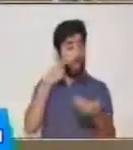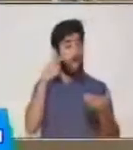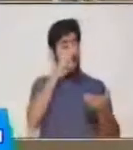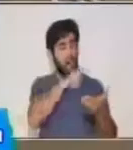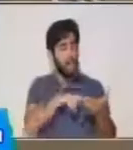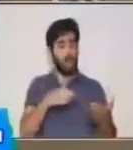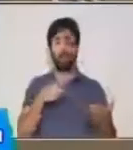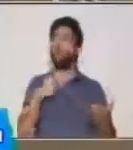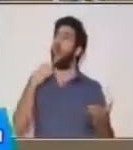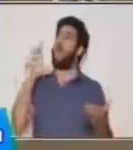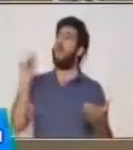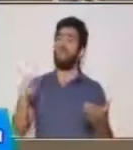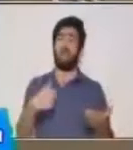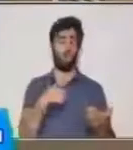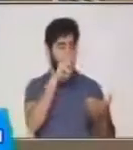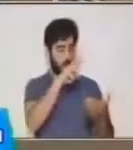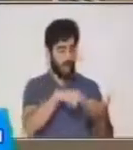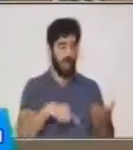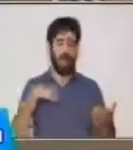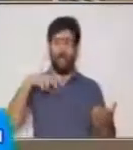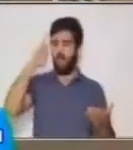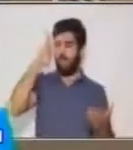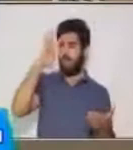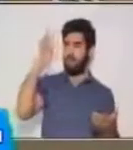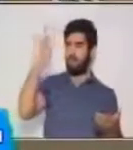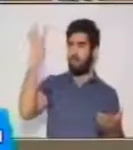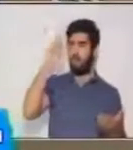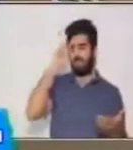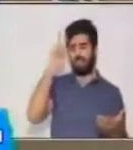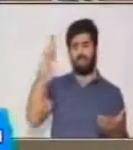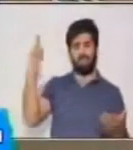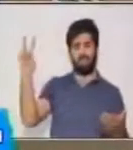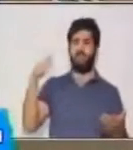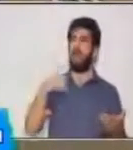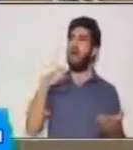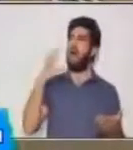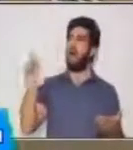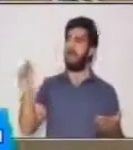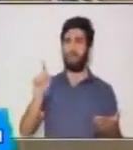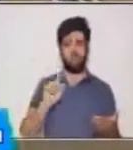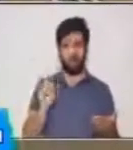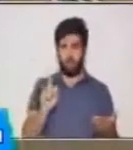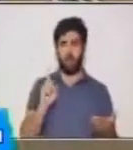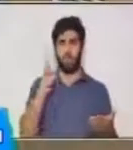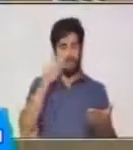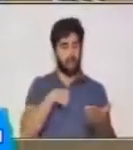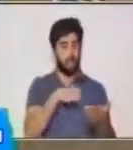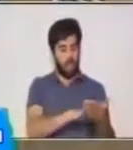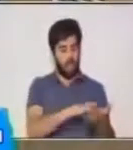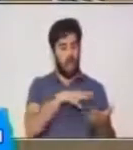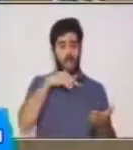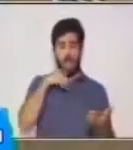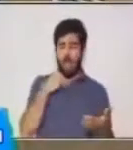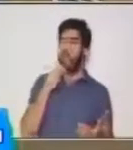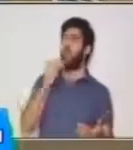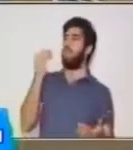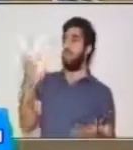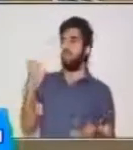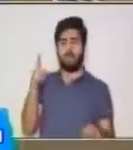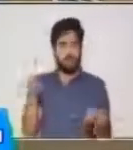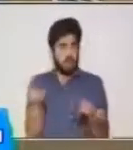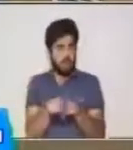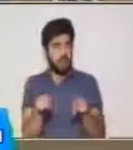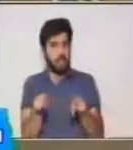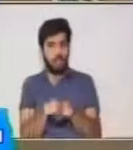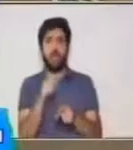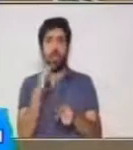escuchado noticias que te avisan que un artista famoso murió y después te enteras que era mentira. Por eso tienes que comprobar primero si los personajes